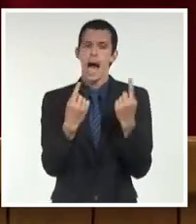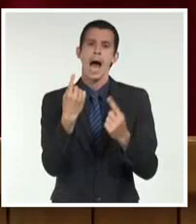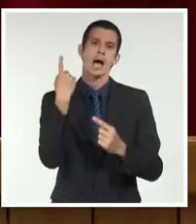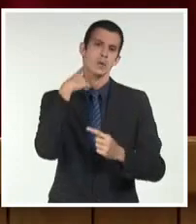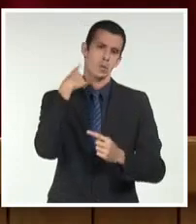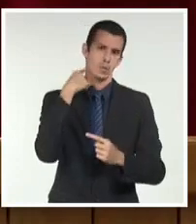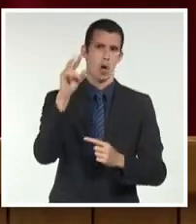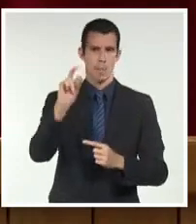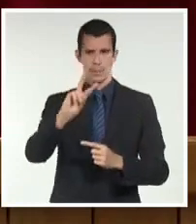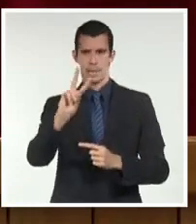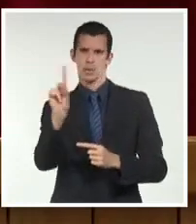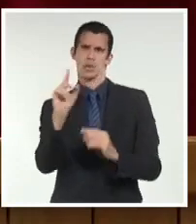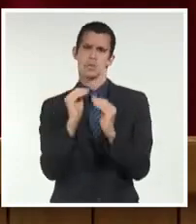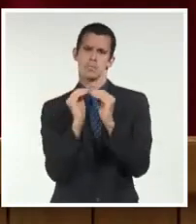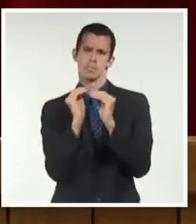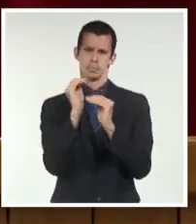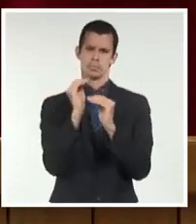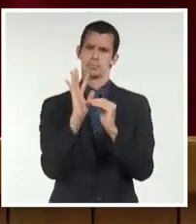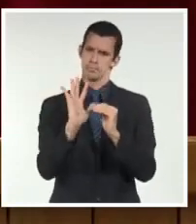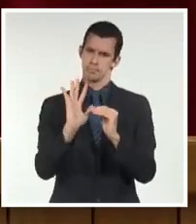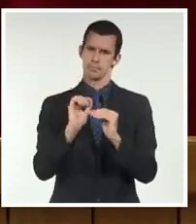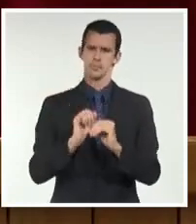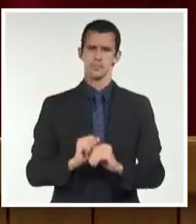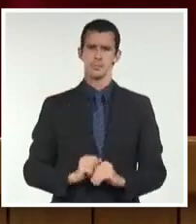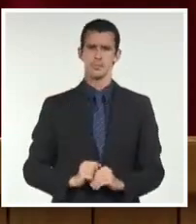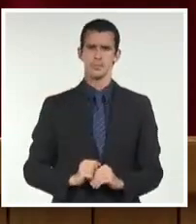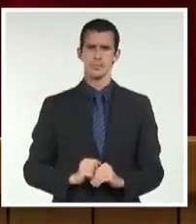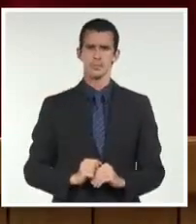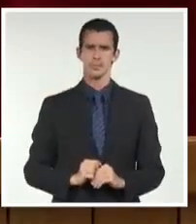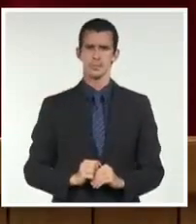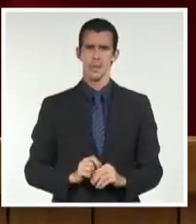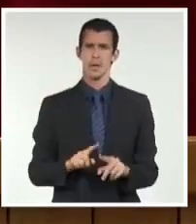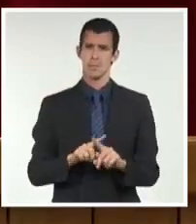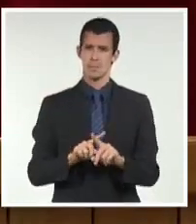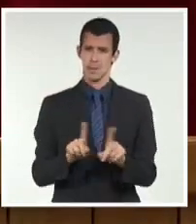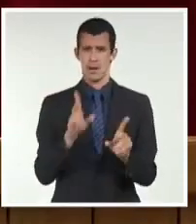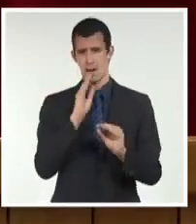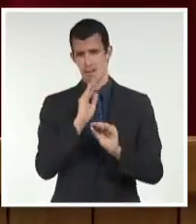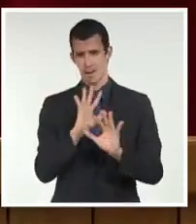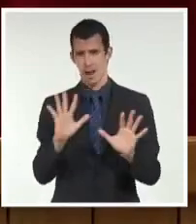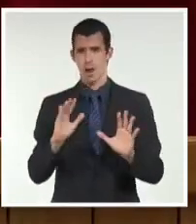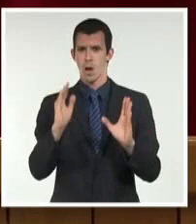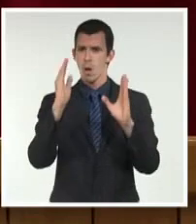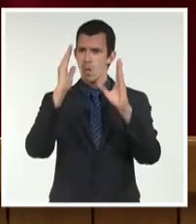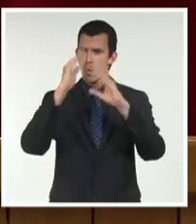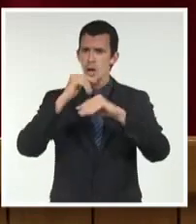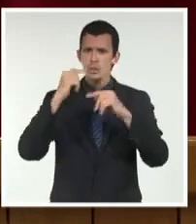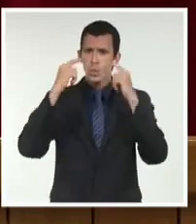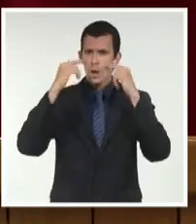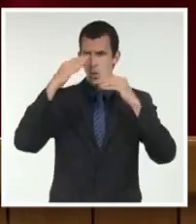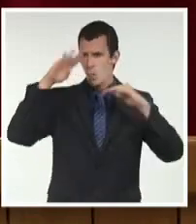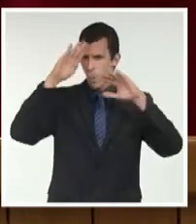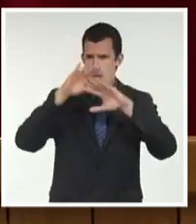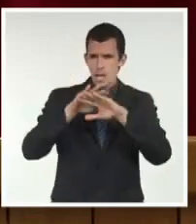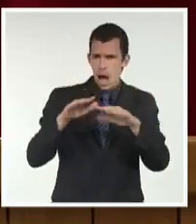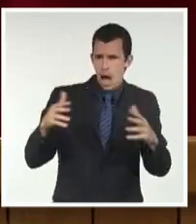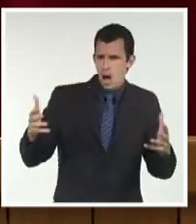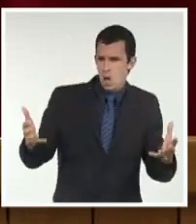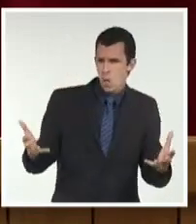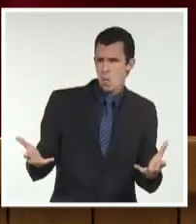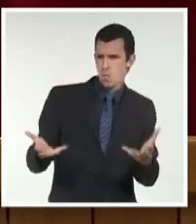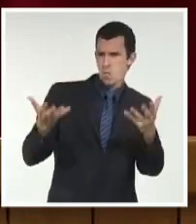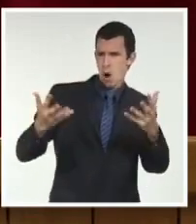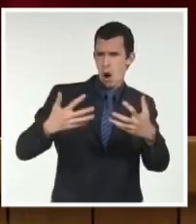pandemia. No se aprecia hasta el momento una recuperación significativa en nuestras principales producciones